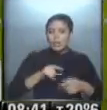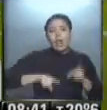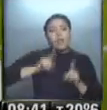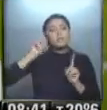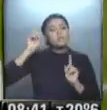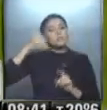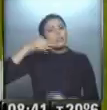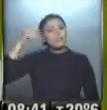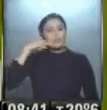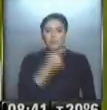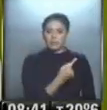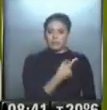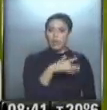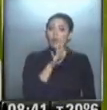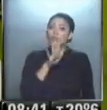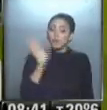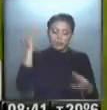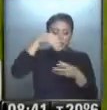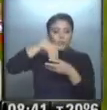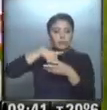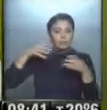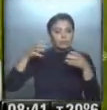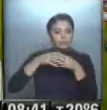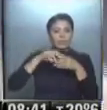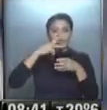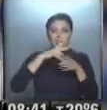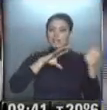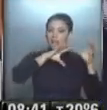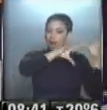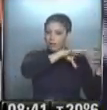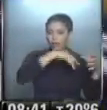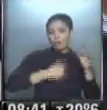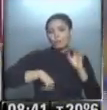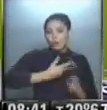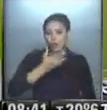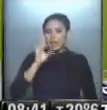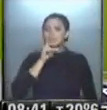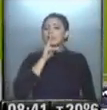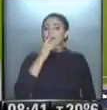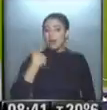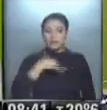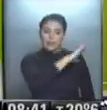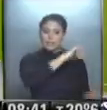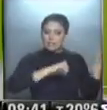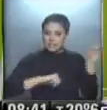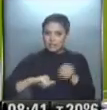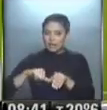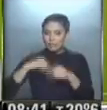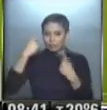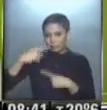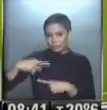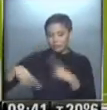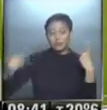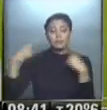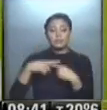lo mencionó también con la posibilidad de formar parte de ese trío de arqueros que generalmente convoca Alejandro Sabella para las distintas